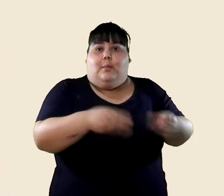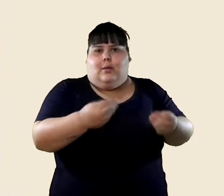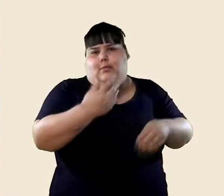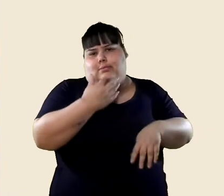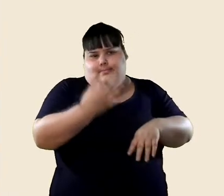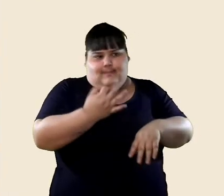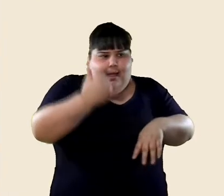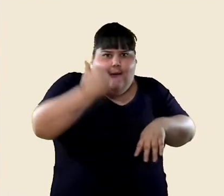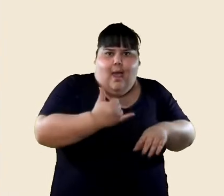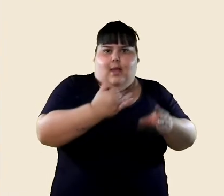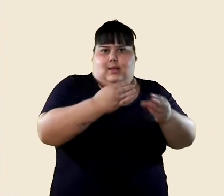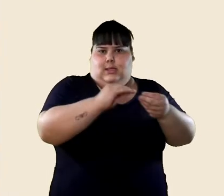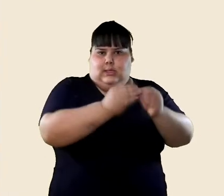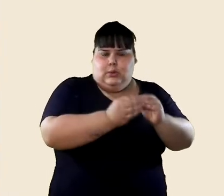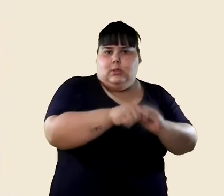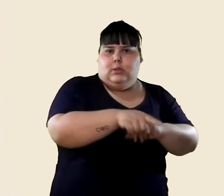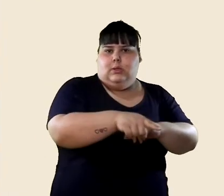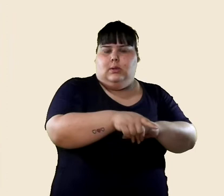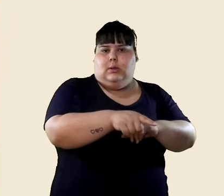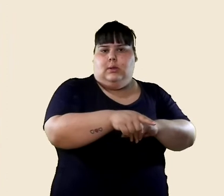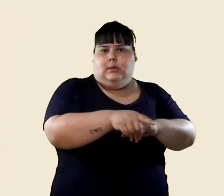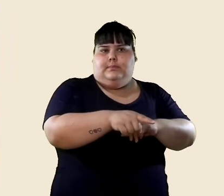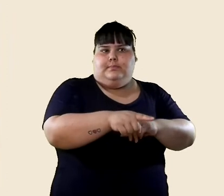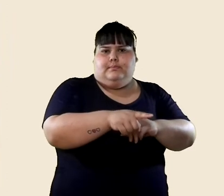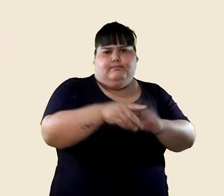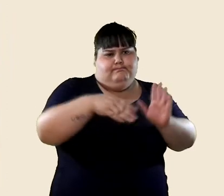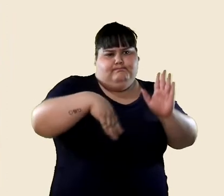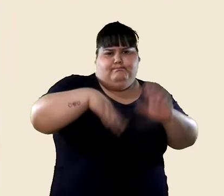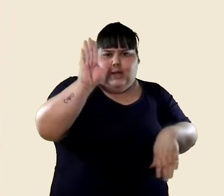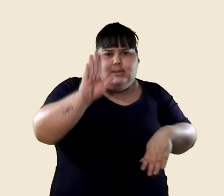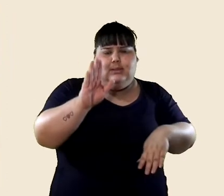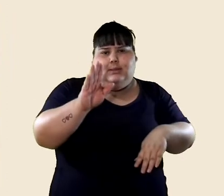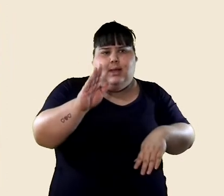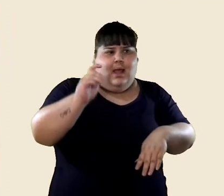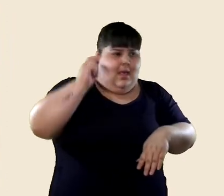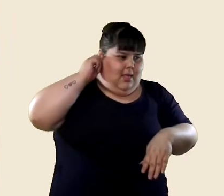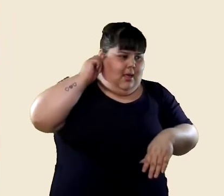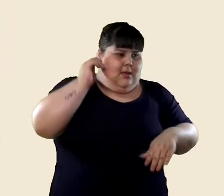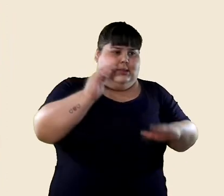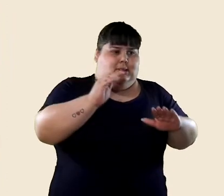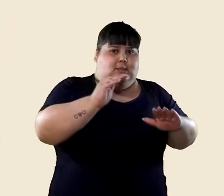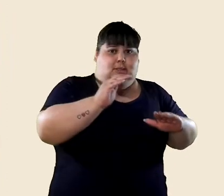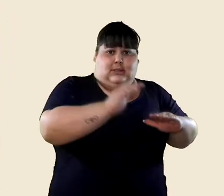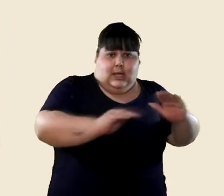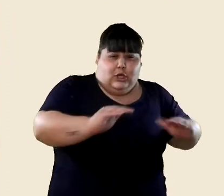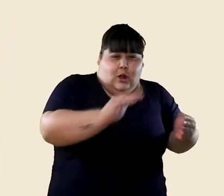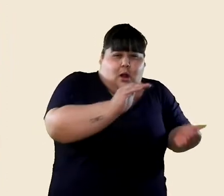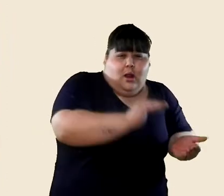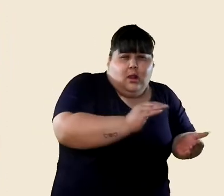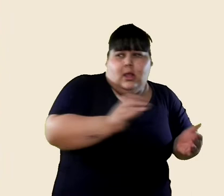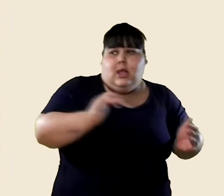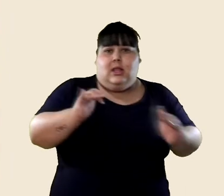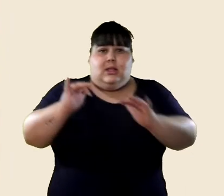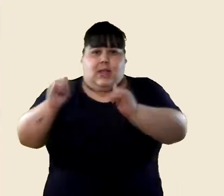hay situaciones, como decía antes, sobre todo en los extremos, en los niños muy pequeños y en los adolescentes, en los extremos